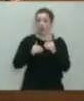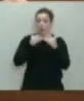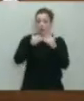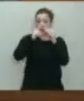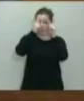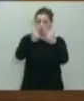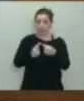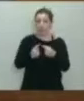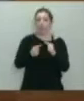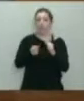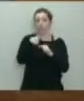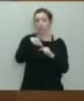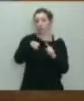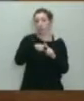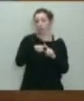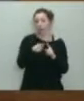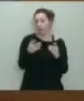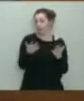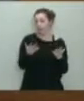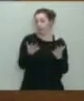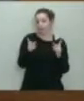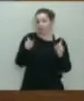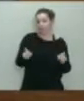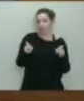libres para cambiar esos